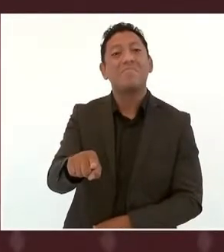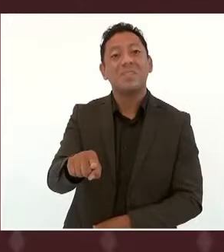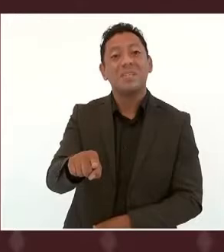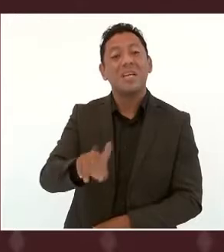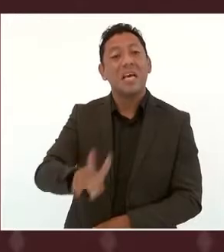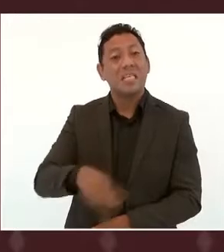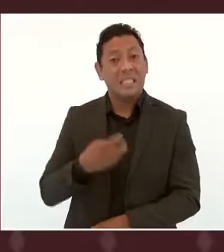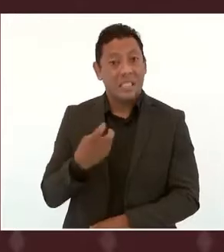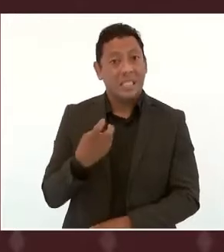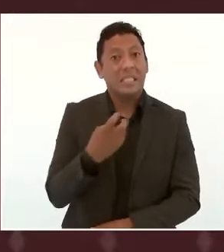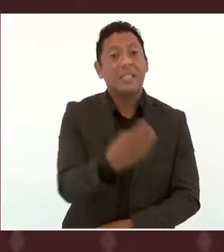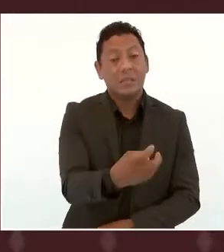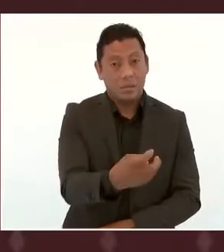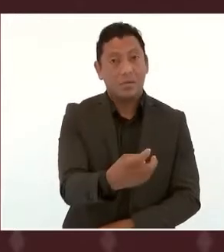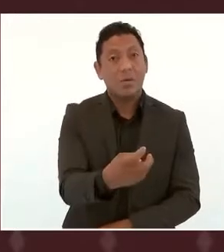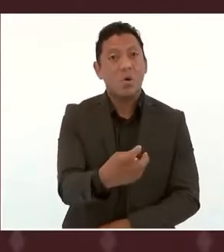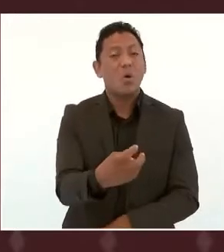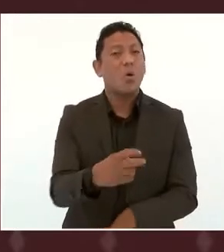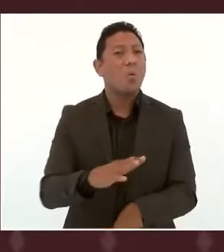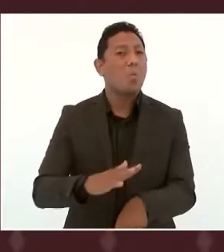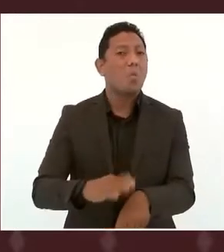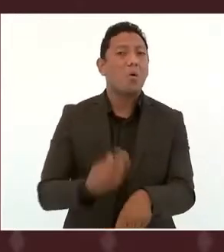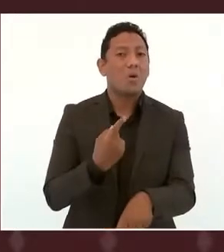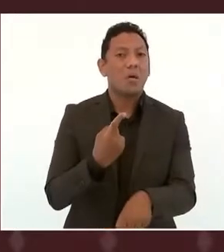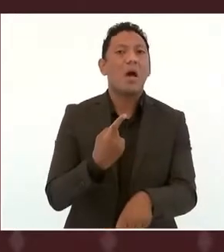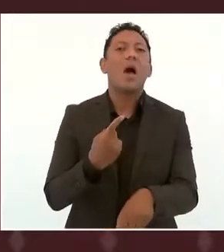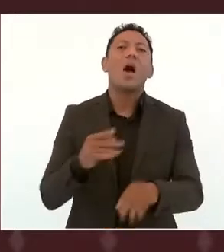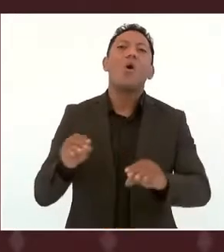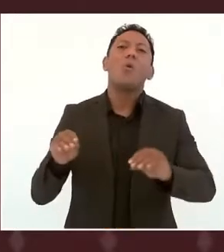Esto se debió al movimiento